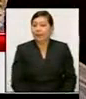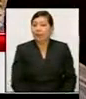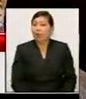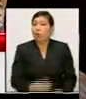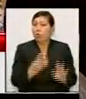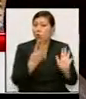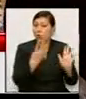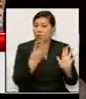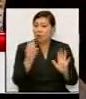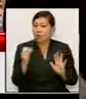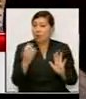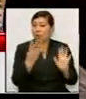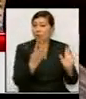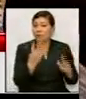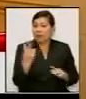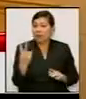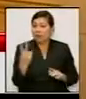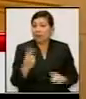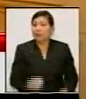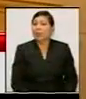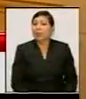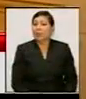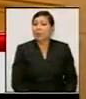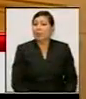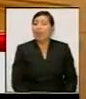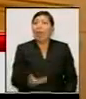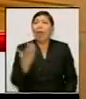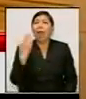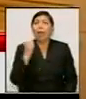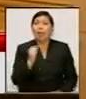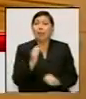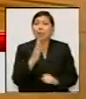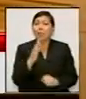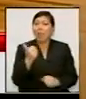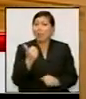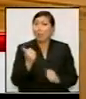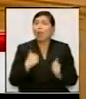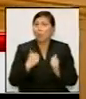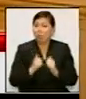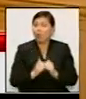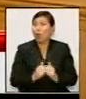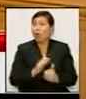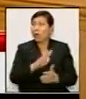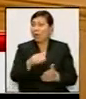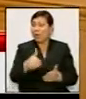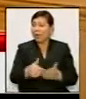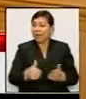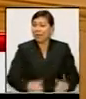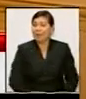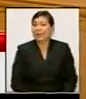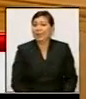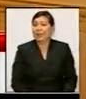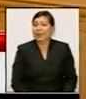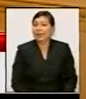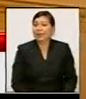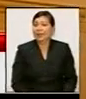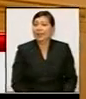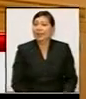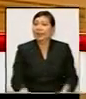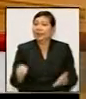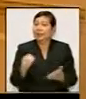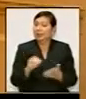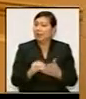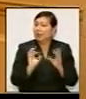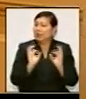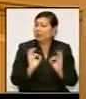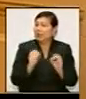al 92, yo diputado, él senador. El 5 de abril nos fuimos juntos, pero él persistió